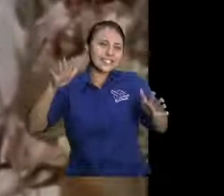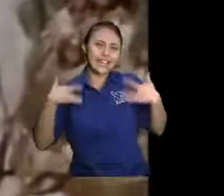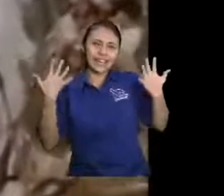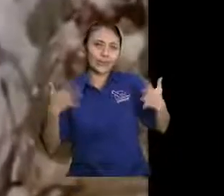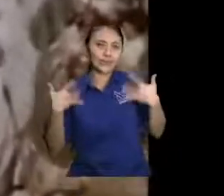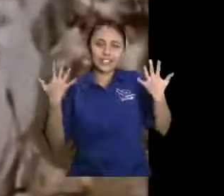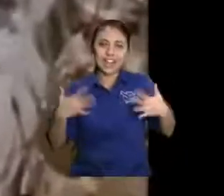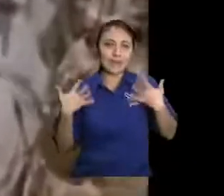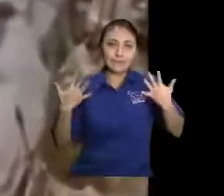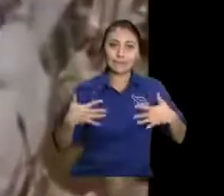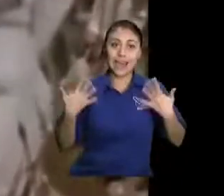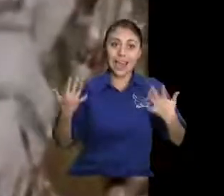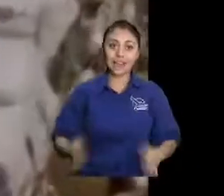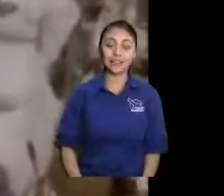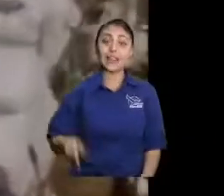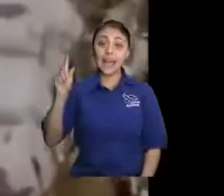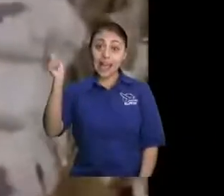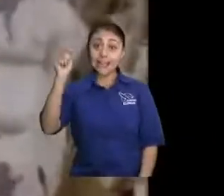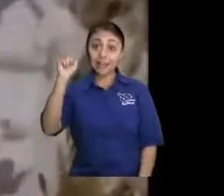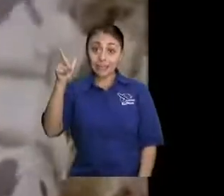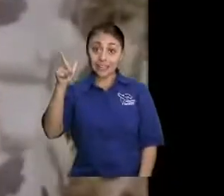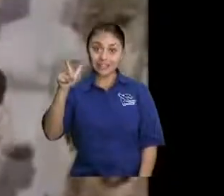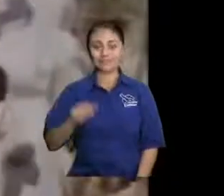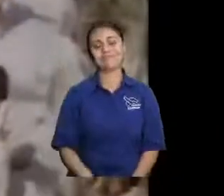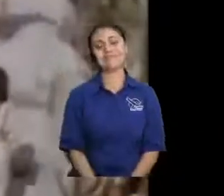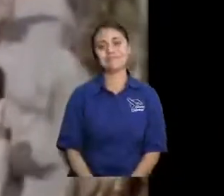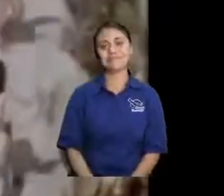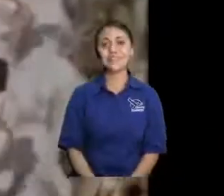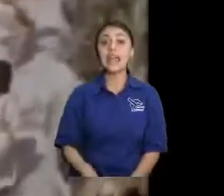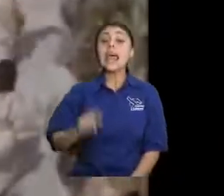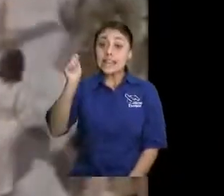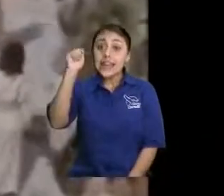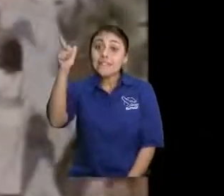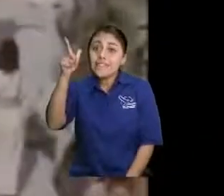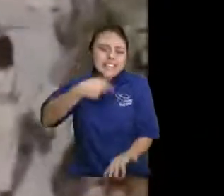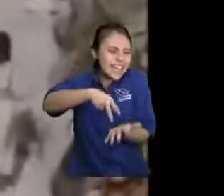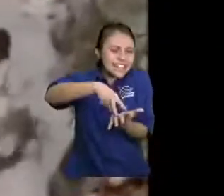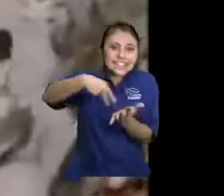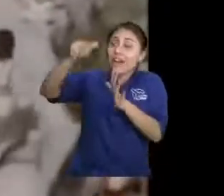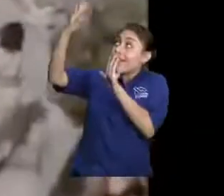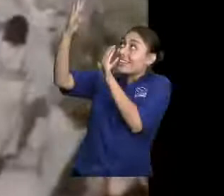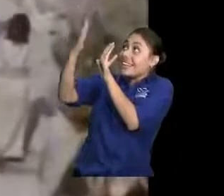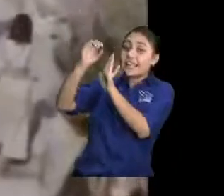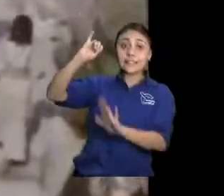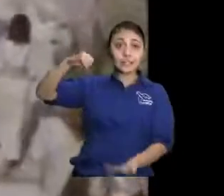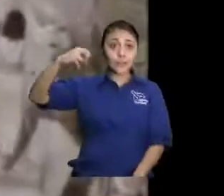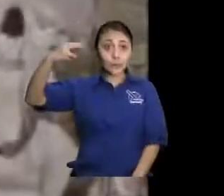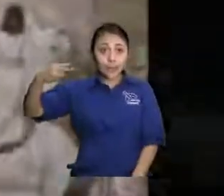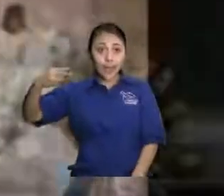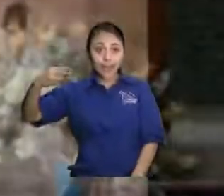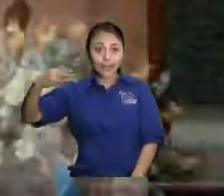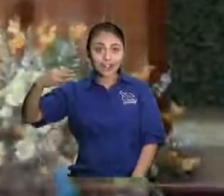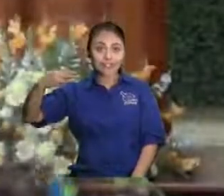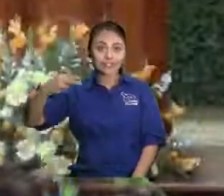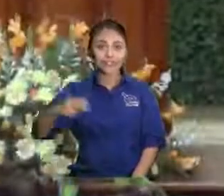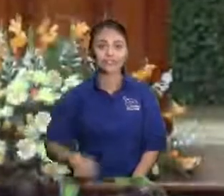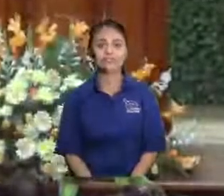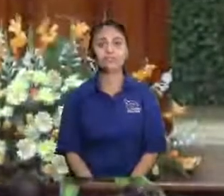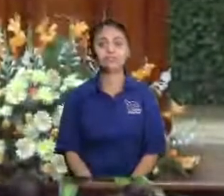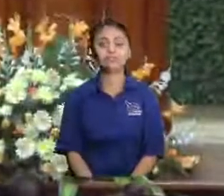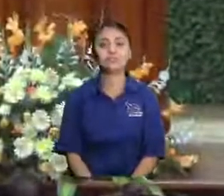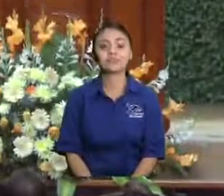y cuéntame, yo venía danzando delante de Jehová. Pero